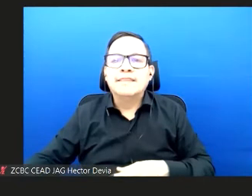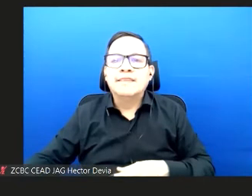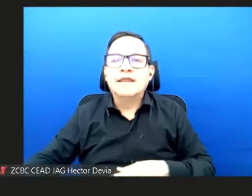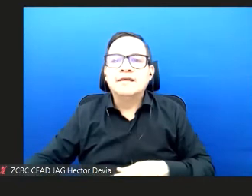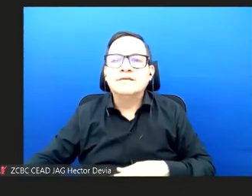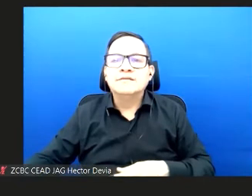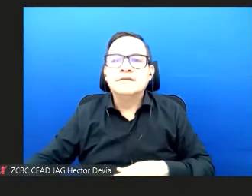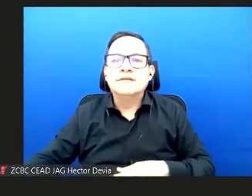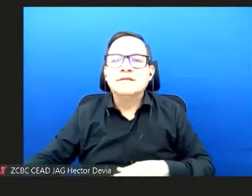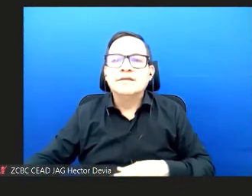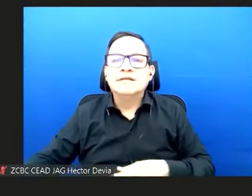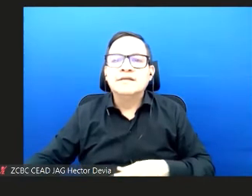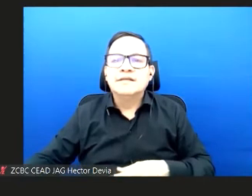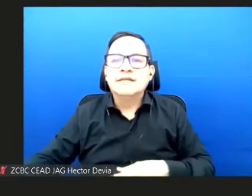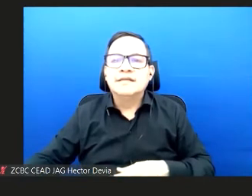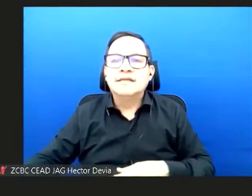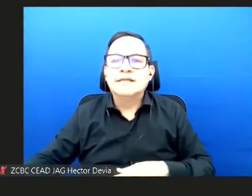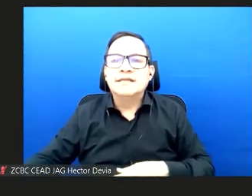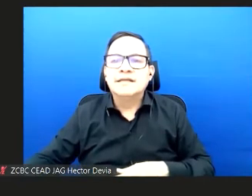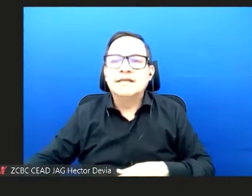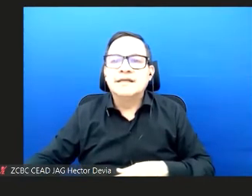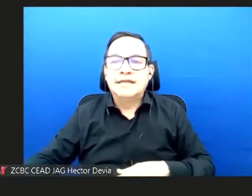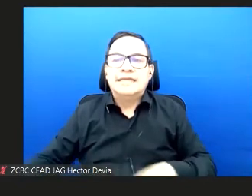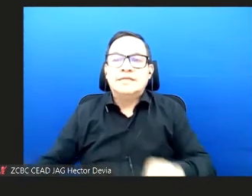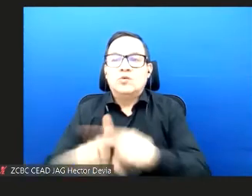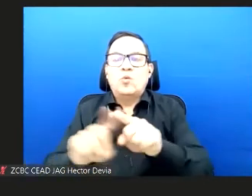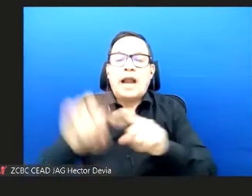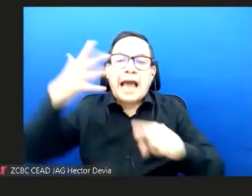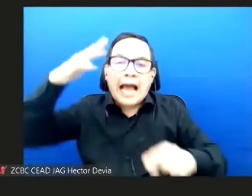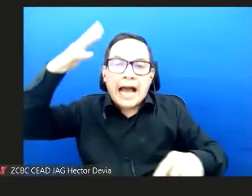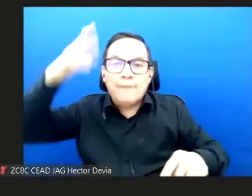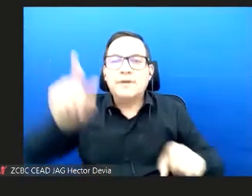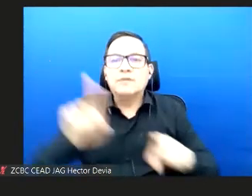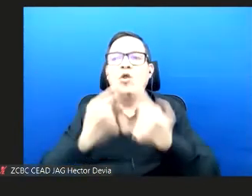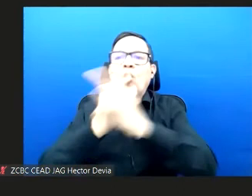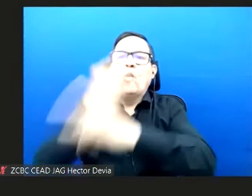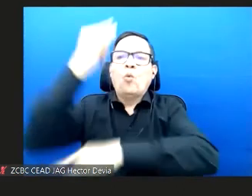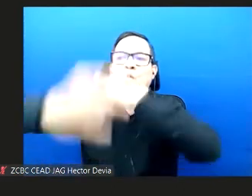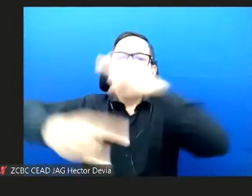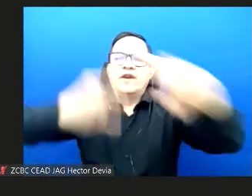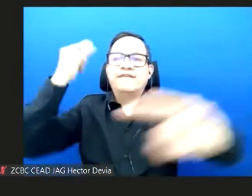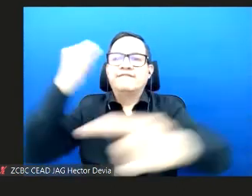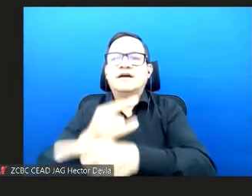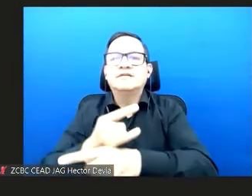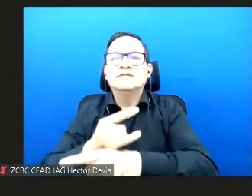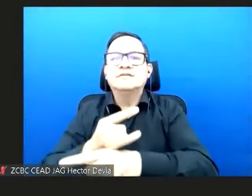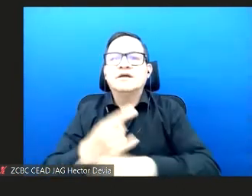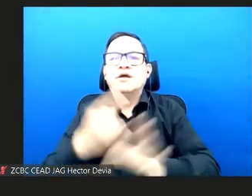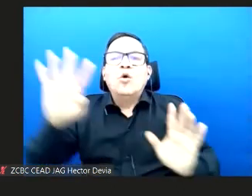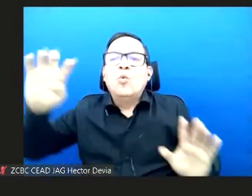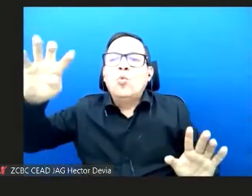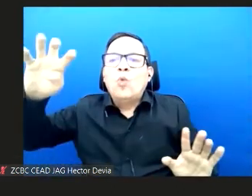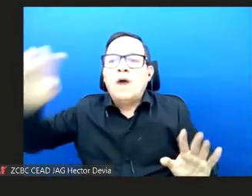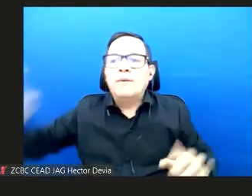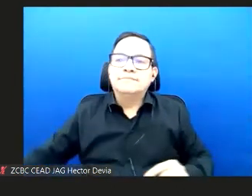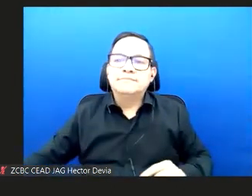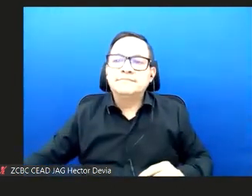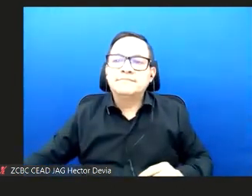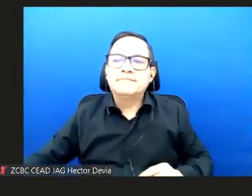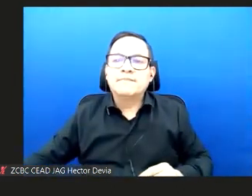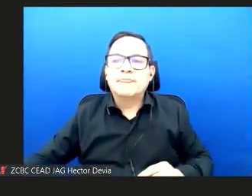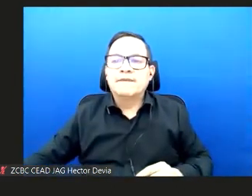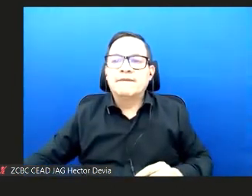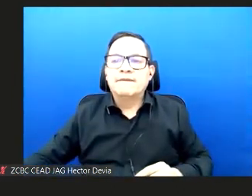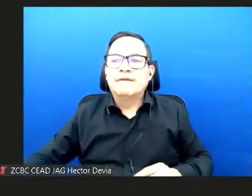son los comunes, los que están en amarillo. Y en el universo está el número 9 por fuera, ¿sí? Que no